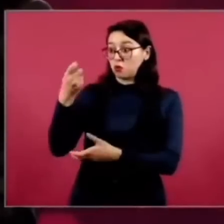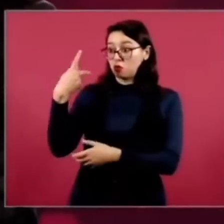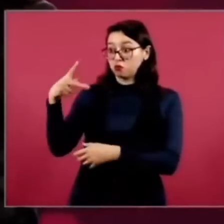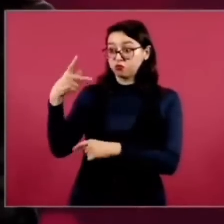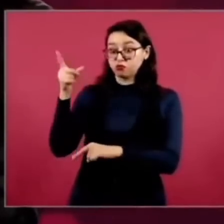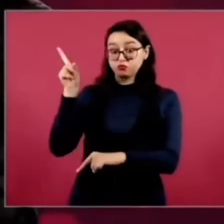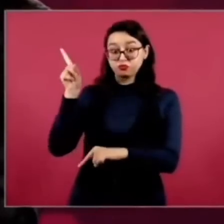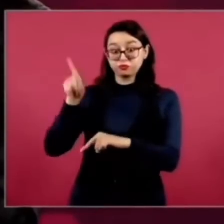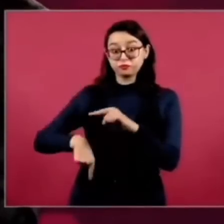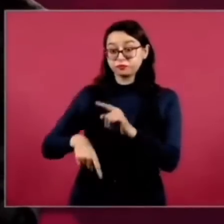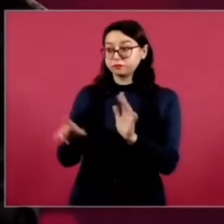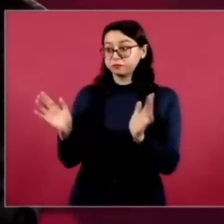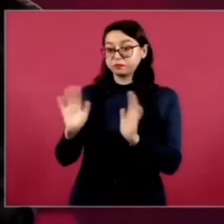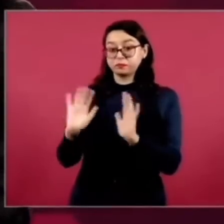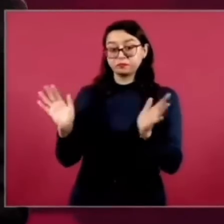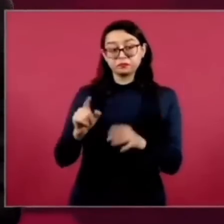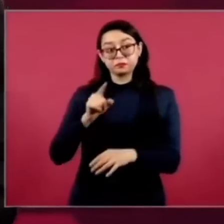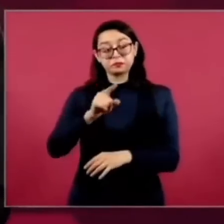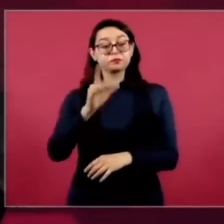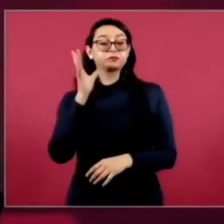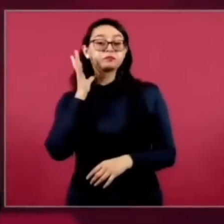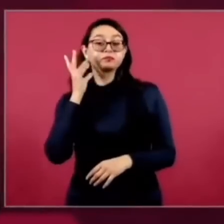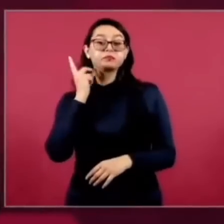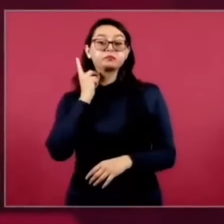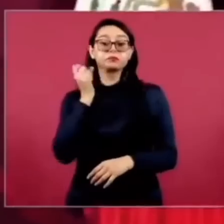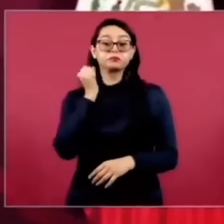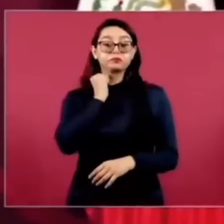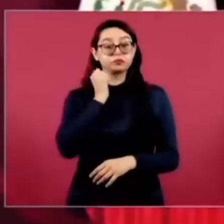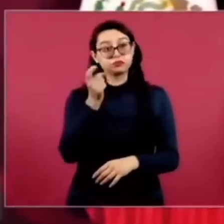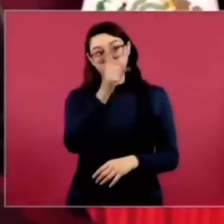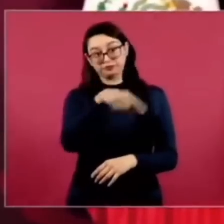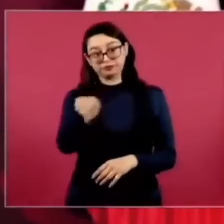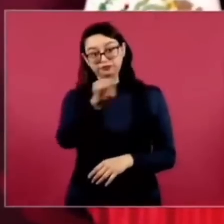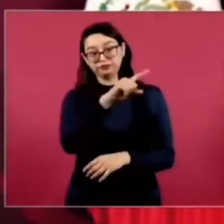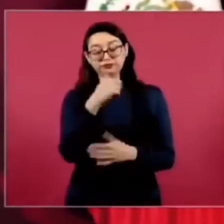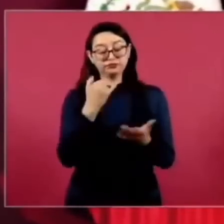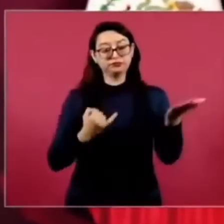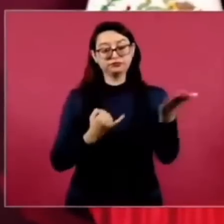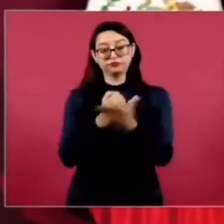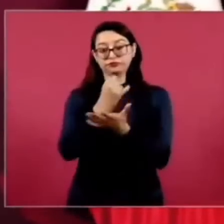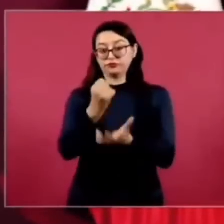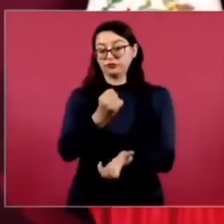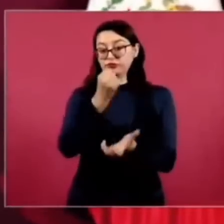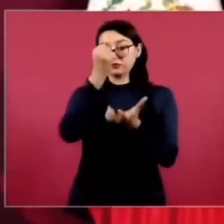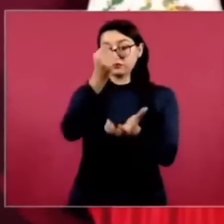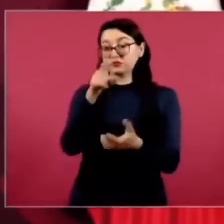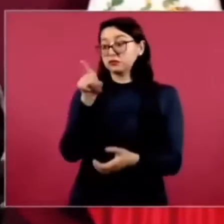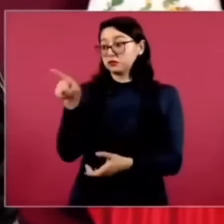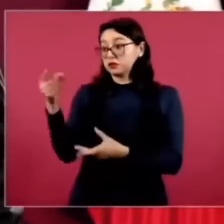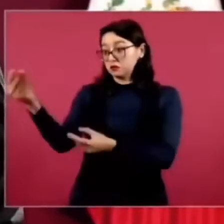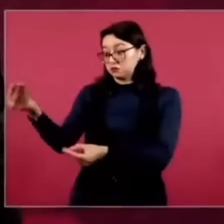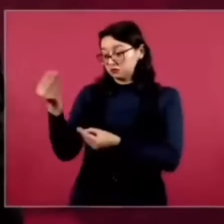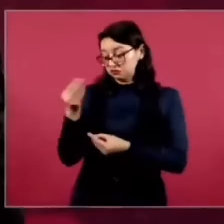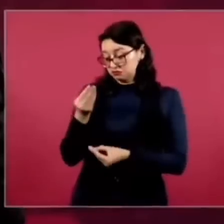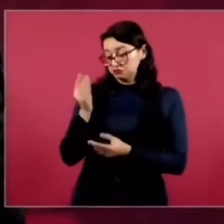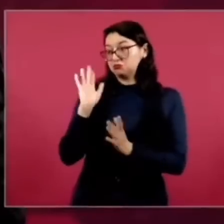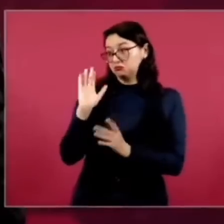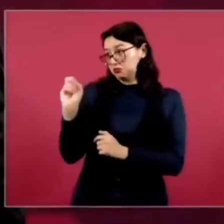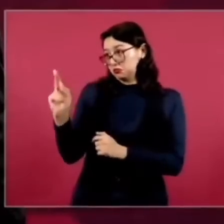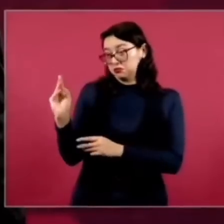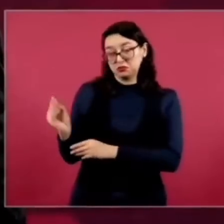porque es facultad del Congreso. Y además yo voy a enviar su presupuesto.